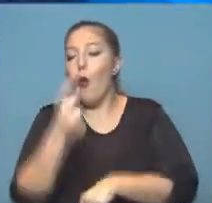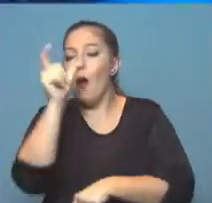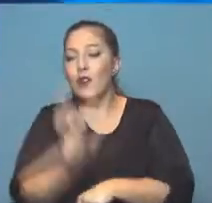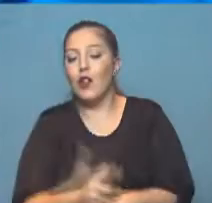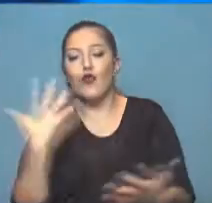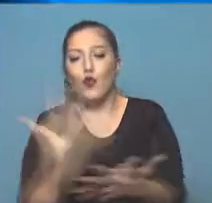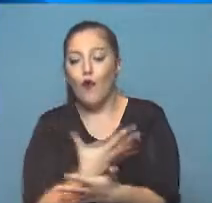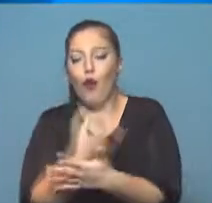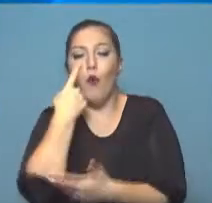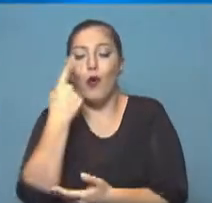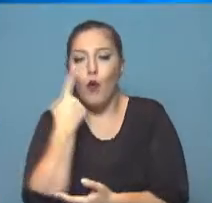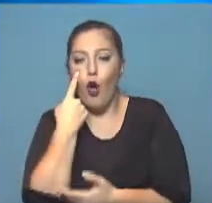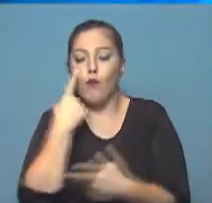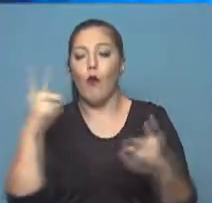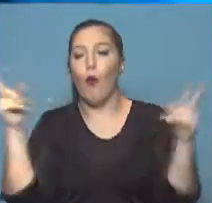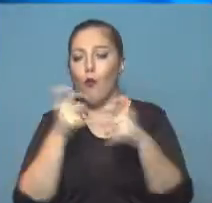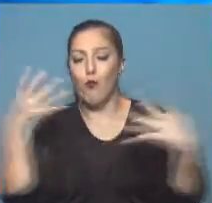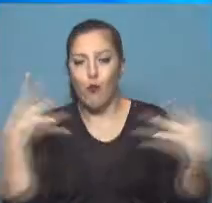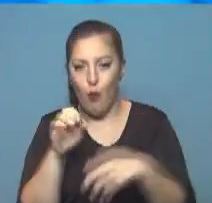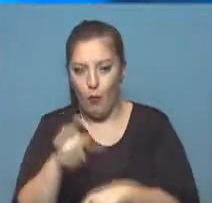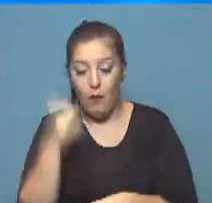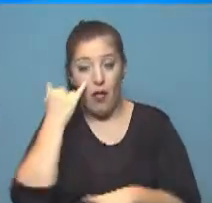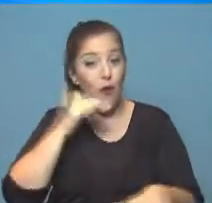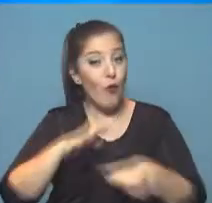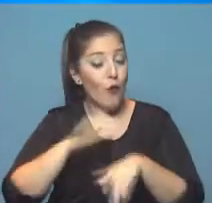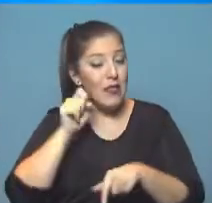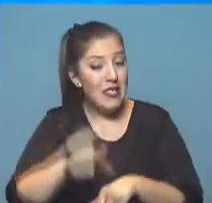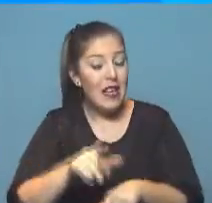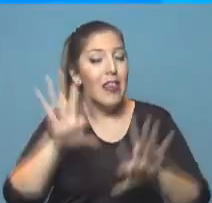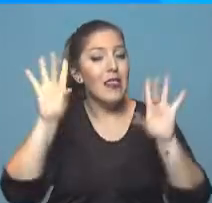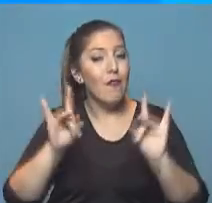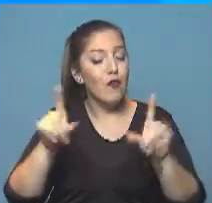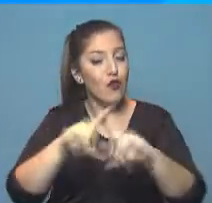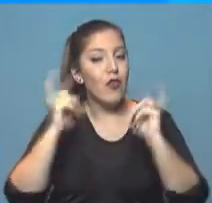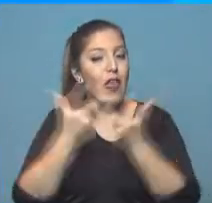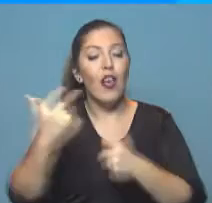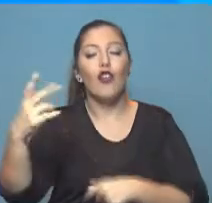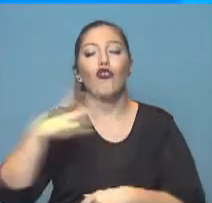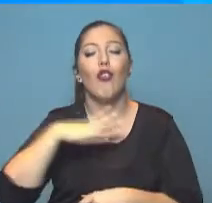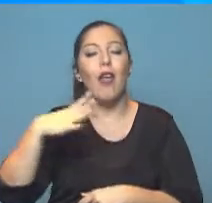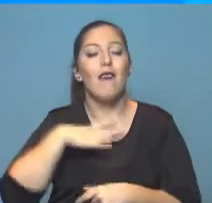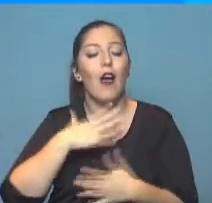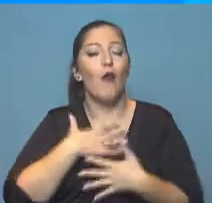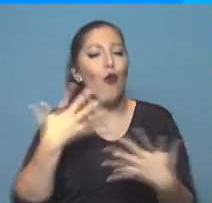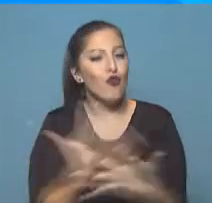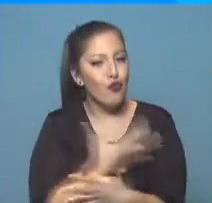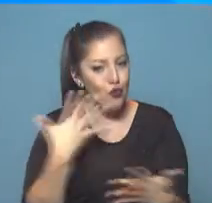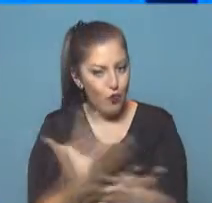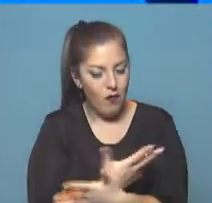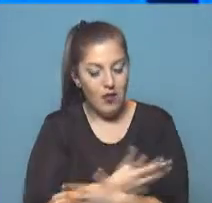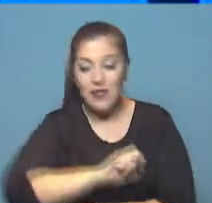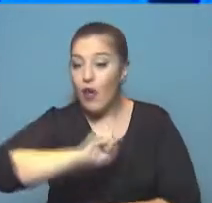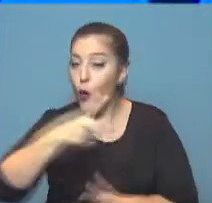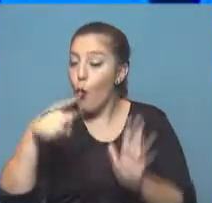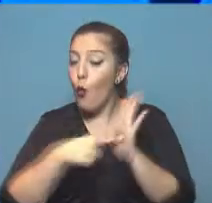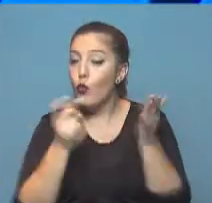carne propia este conflicto. Y movilizar eso es muy difícil en una sociedad que todavía no ha cicatrizado esas heridas. Segundo elemento,